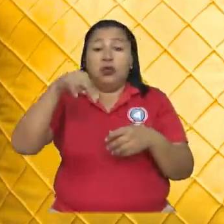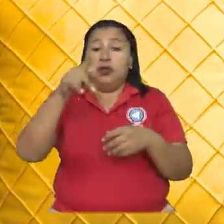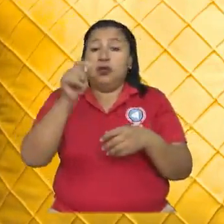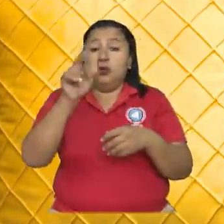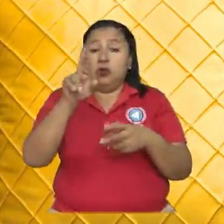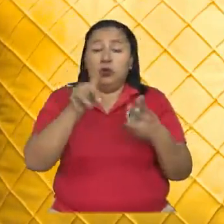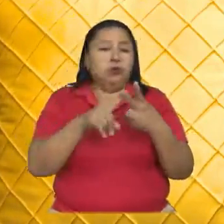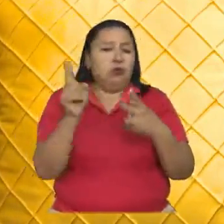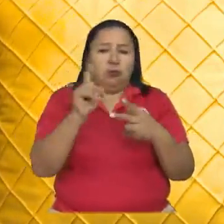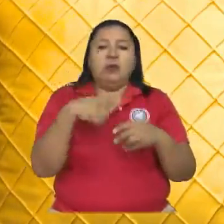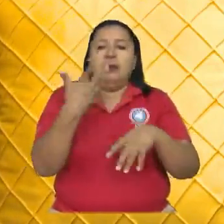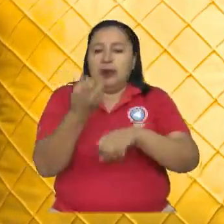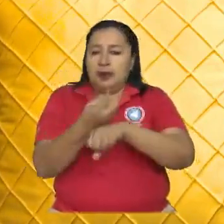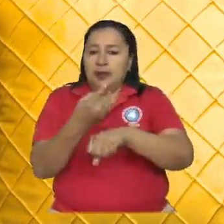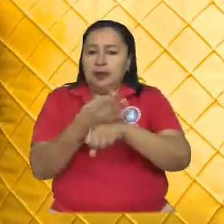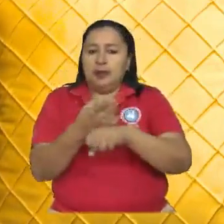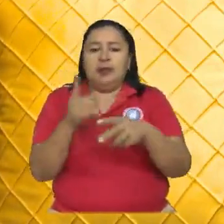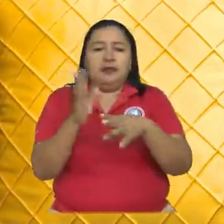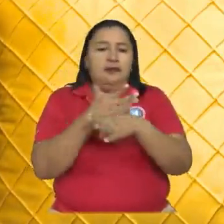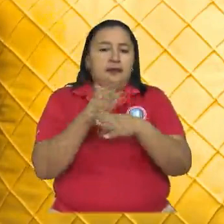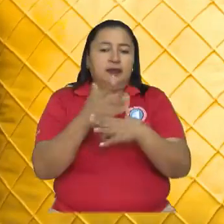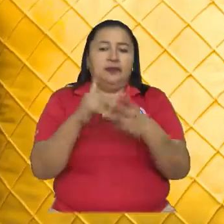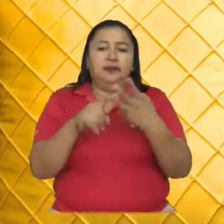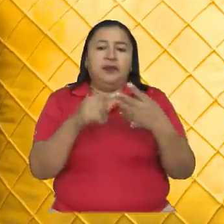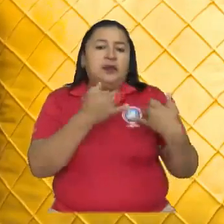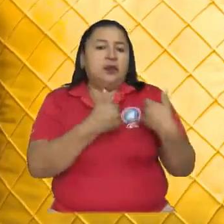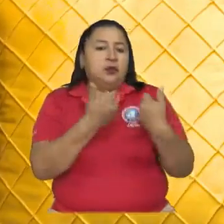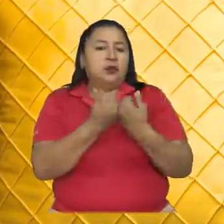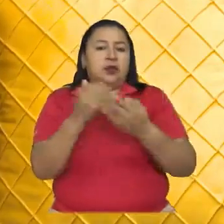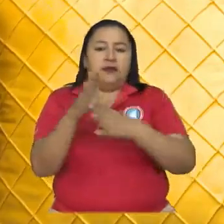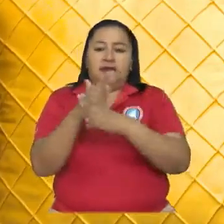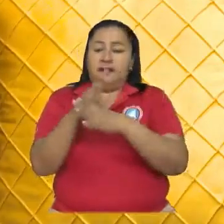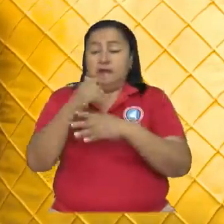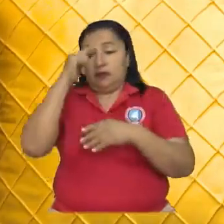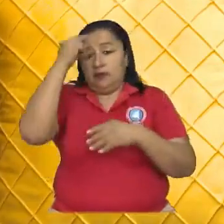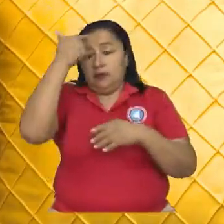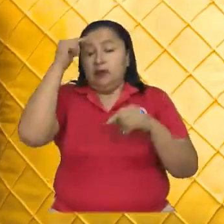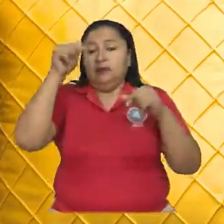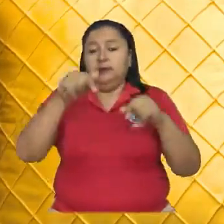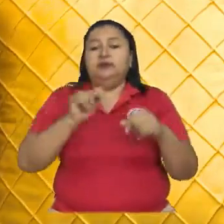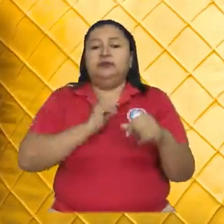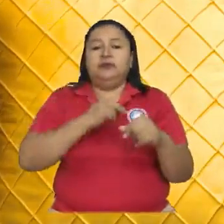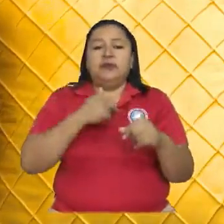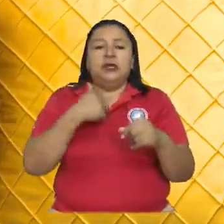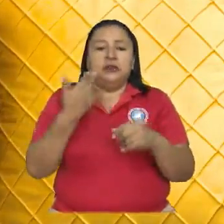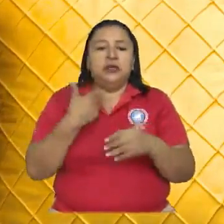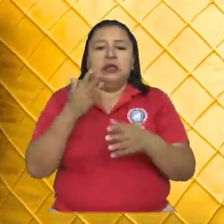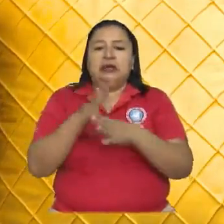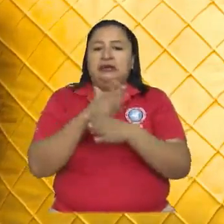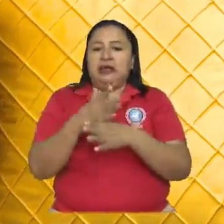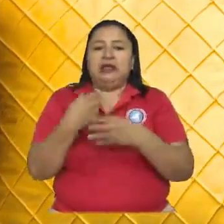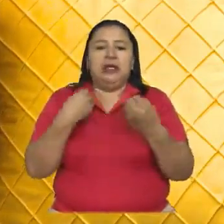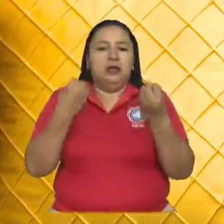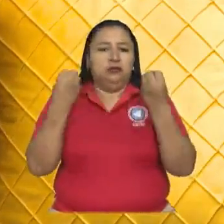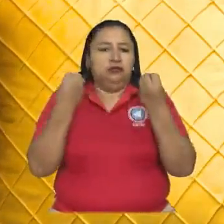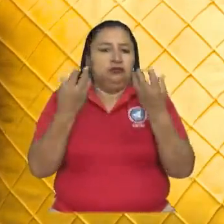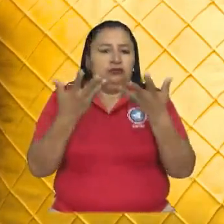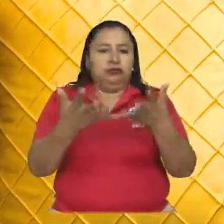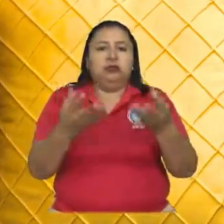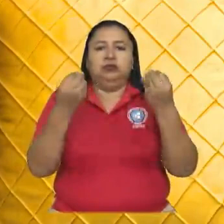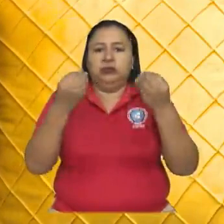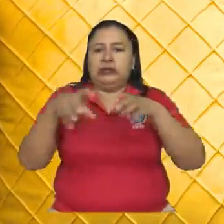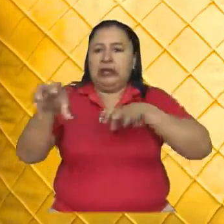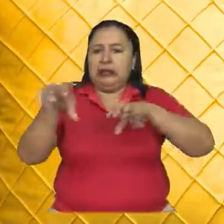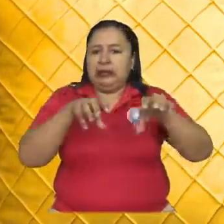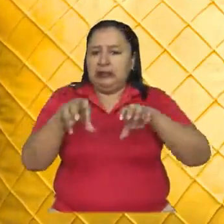de la Economía Familiar y las diferentes instituciones de nuestro gobierno tuvieron un desborde impresionante de participación